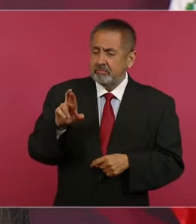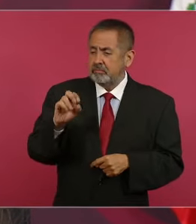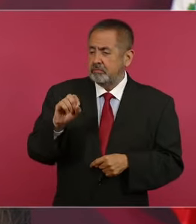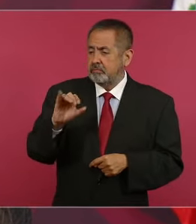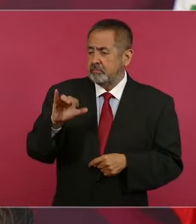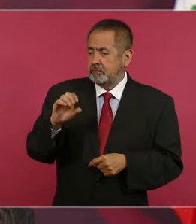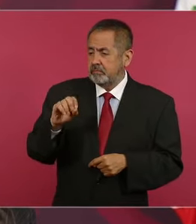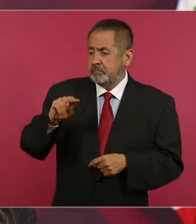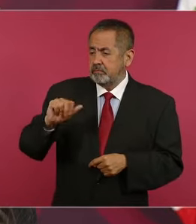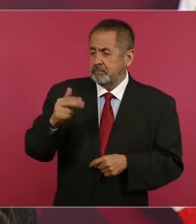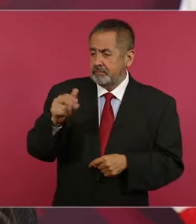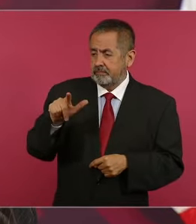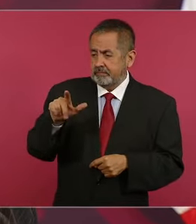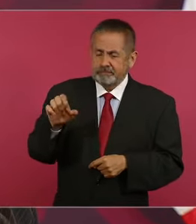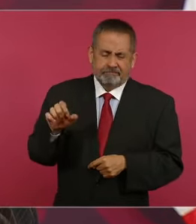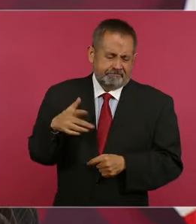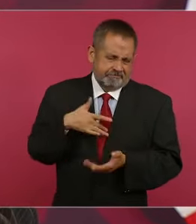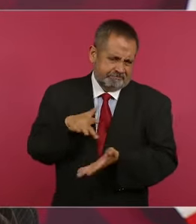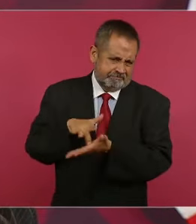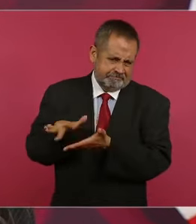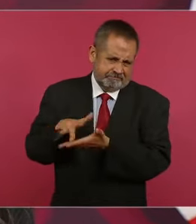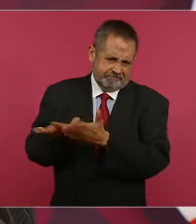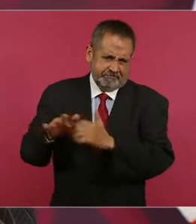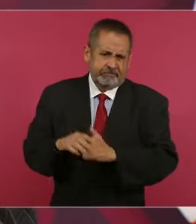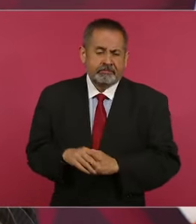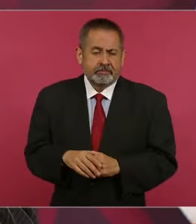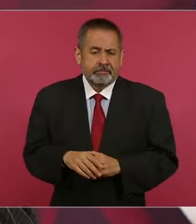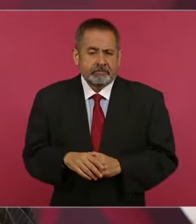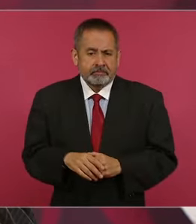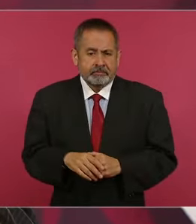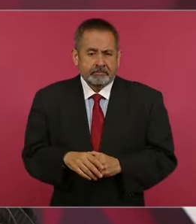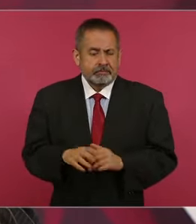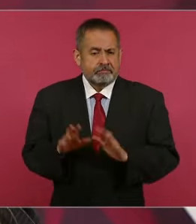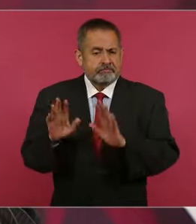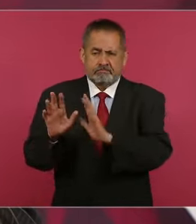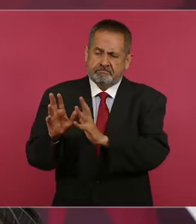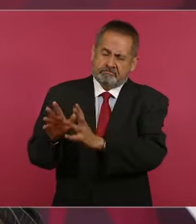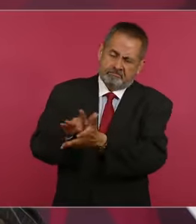Tiene todo nuestro apoyo. No nos vamos a meter en la parte